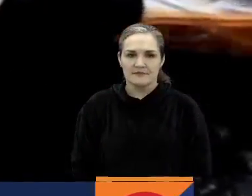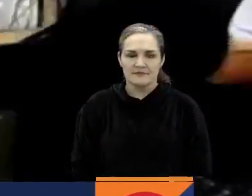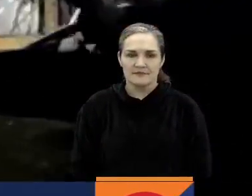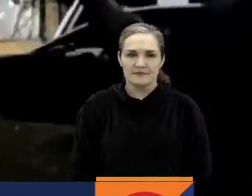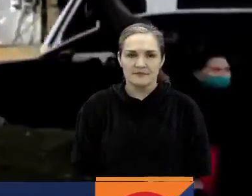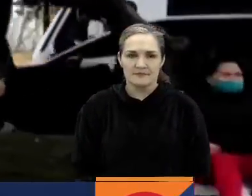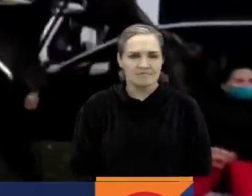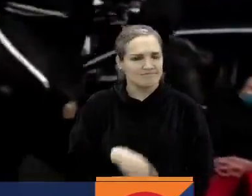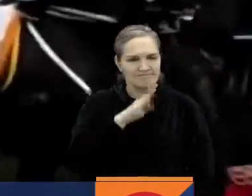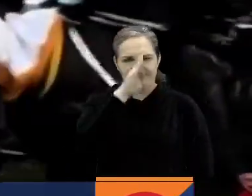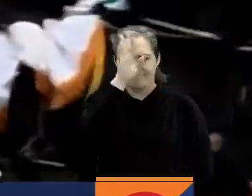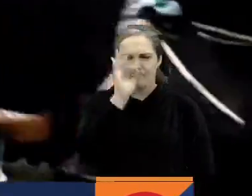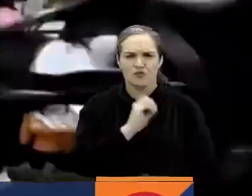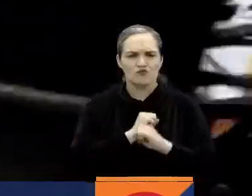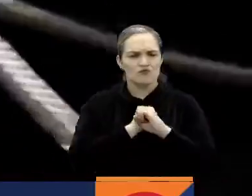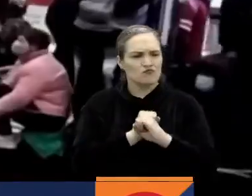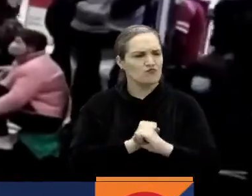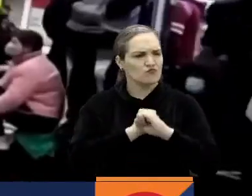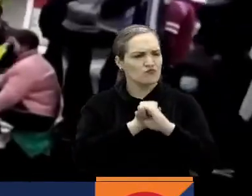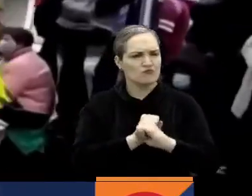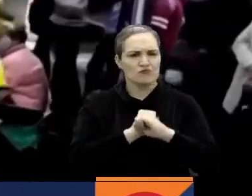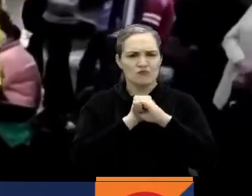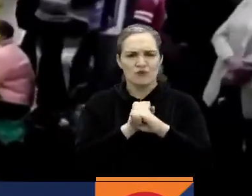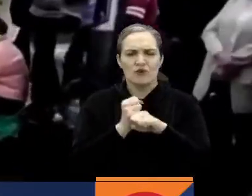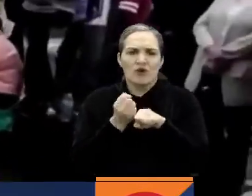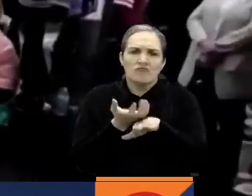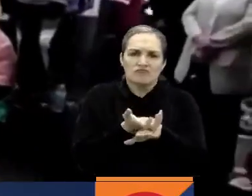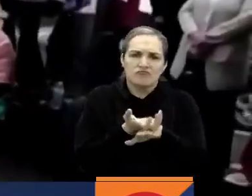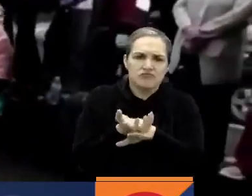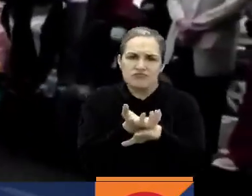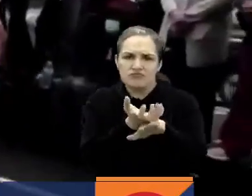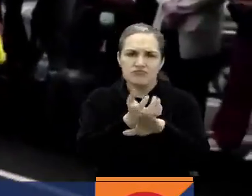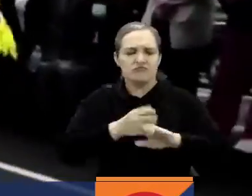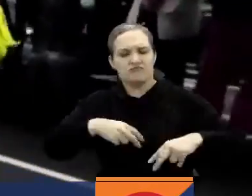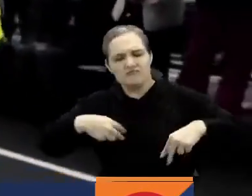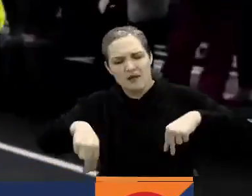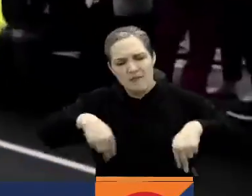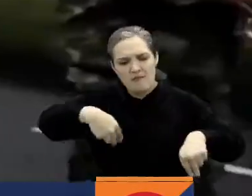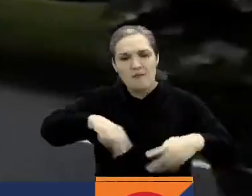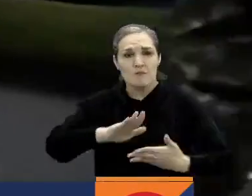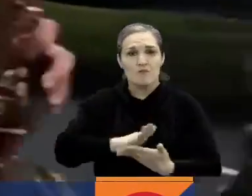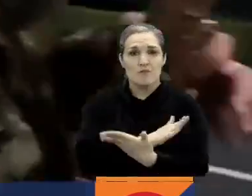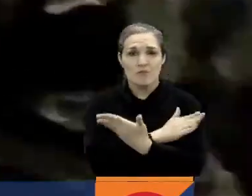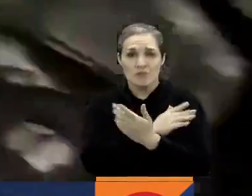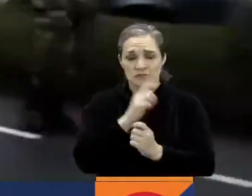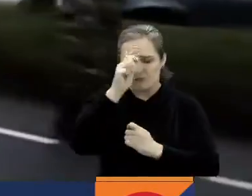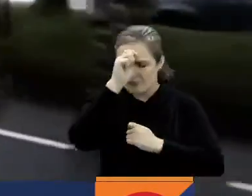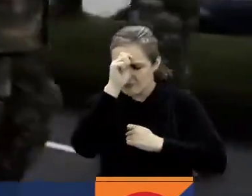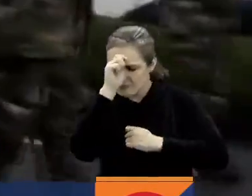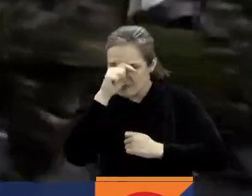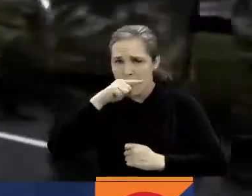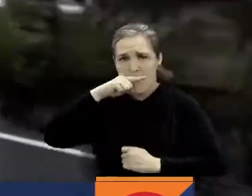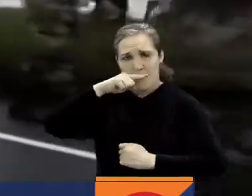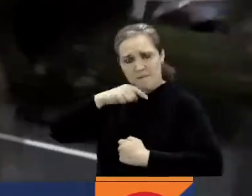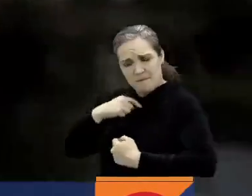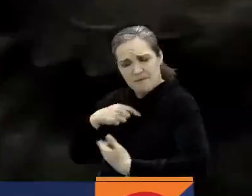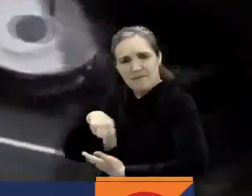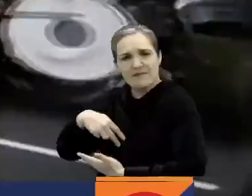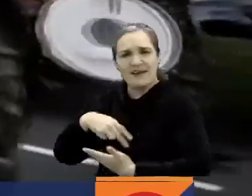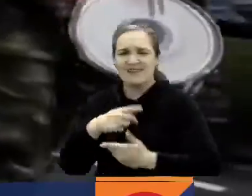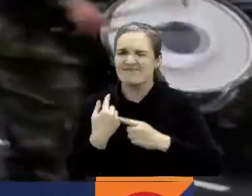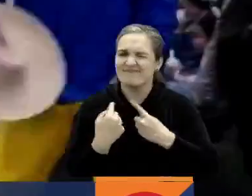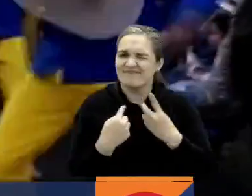La tradicional cabalgata, desfiles de carrozas, presentaciones musicales, festival de tango, presentación de conjuntos musicales, más